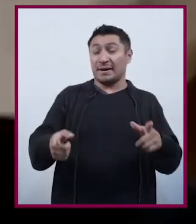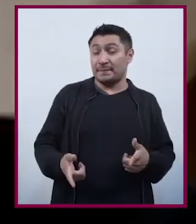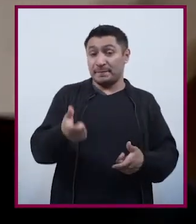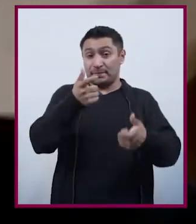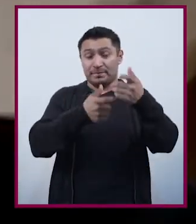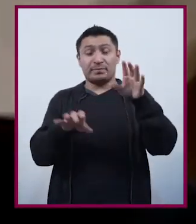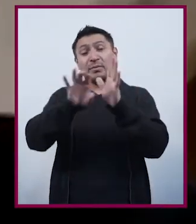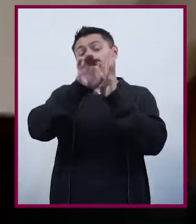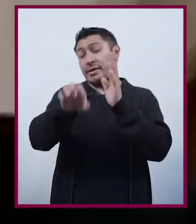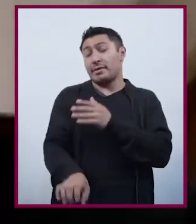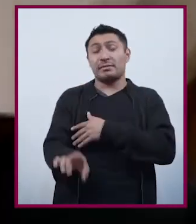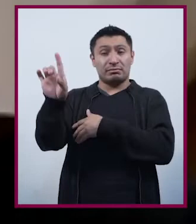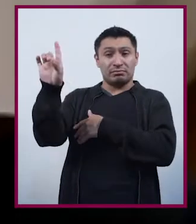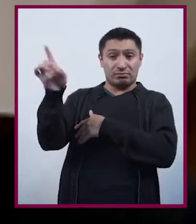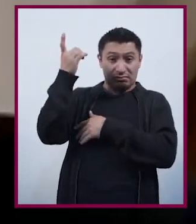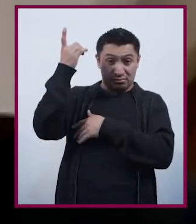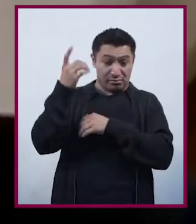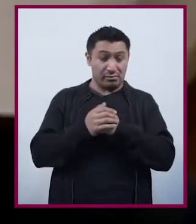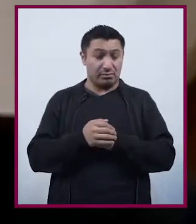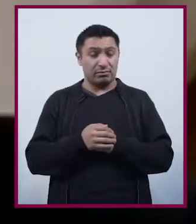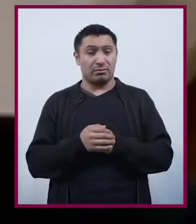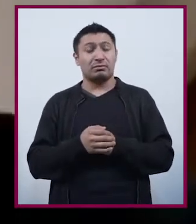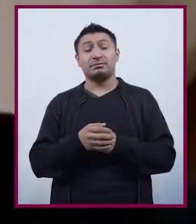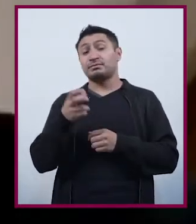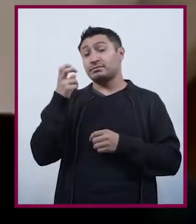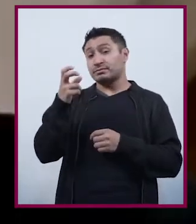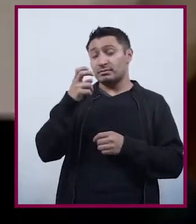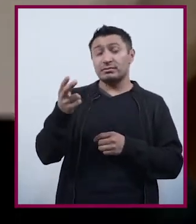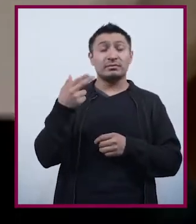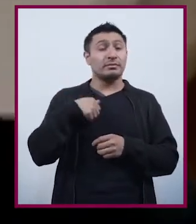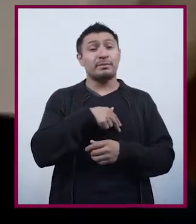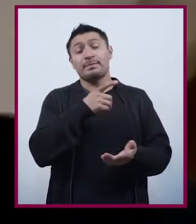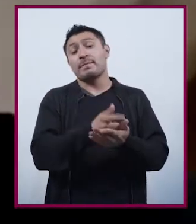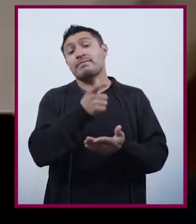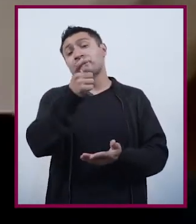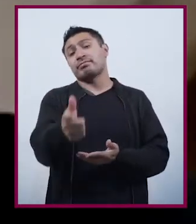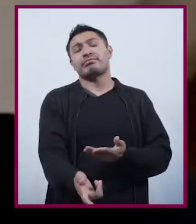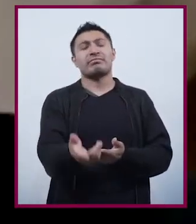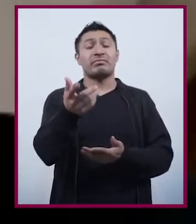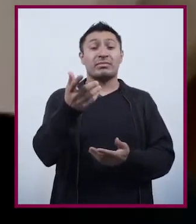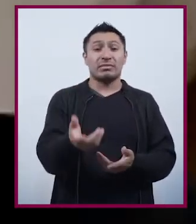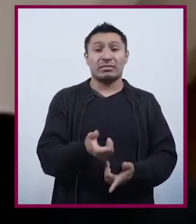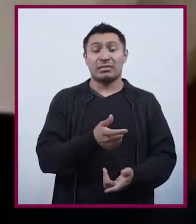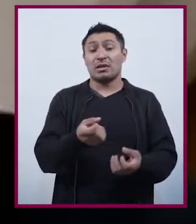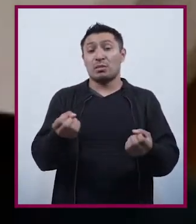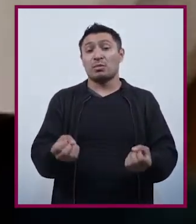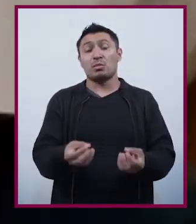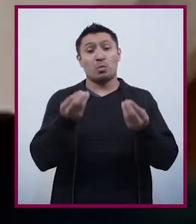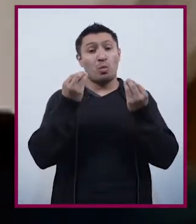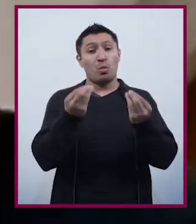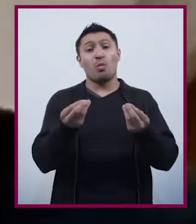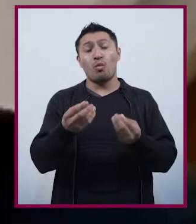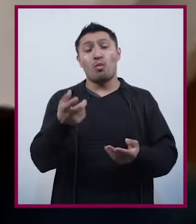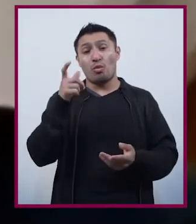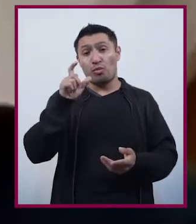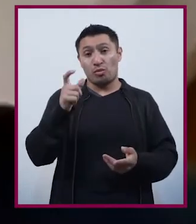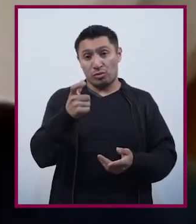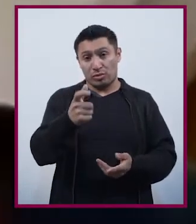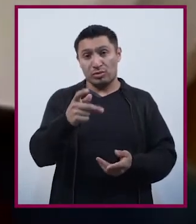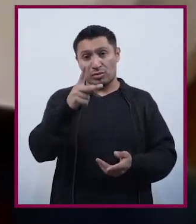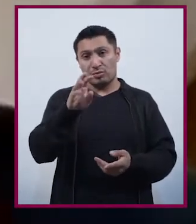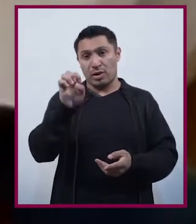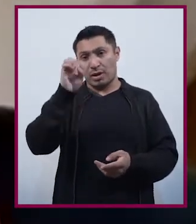otra moneda como dólares, por ejemplo, nosotros pagamos una cierta cantidad de pesos por